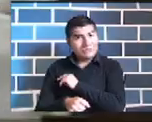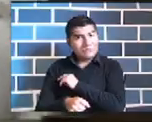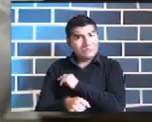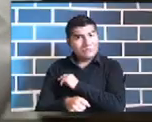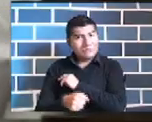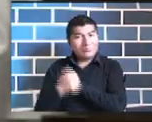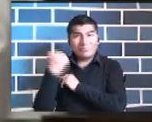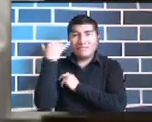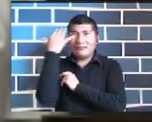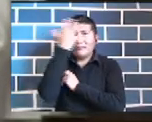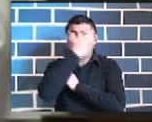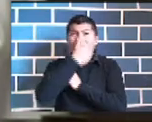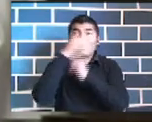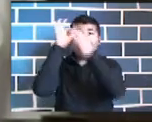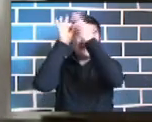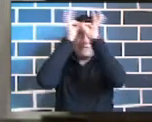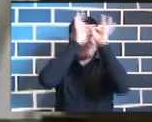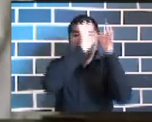embellecida,